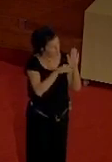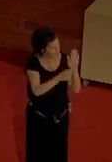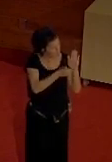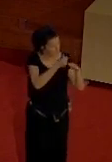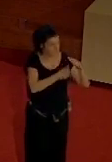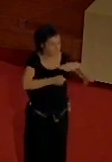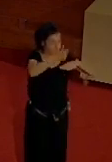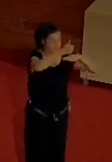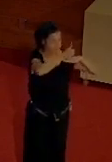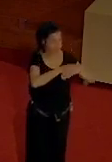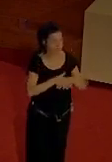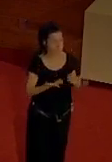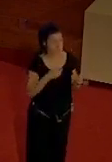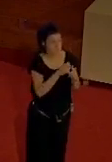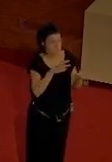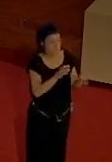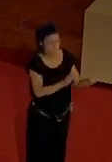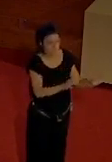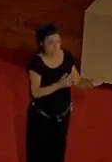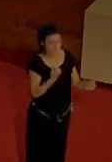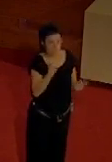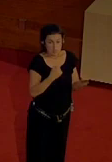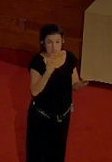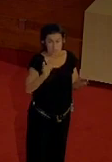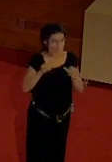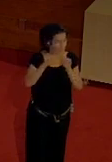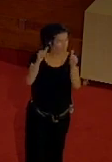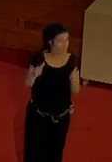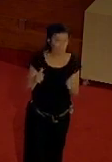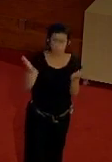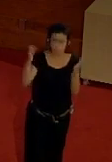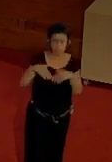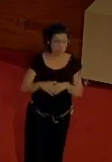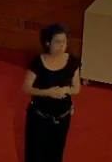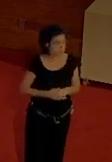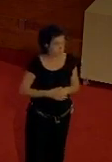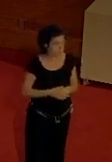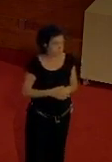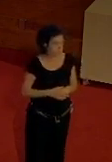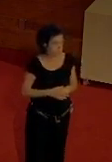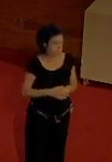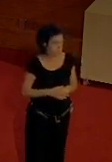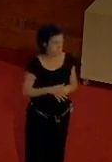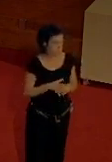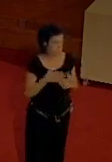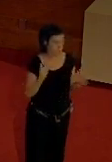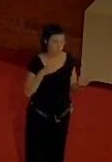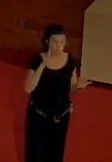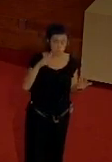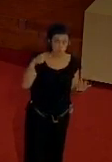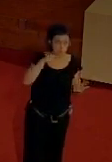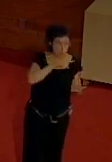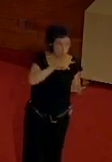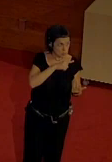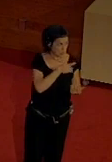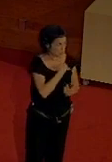vista yo digo a veces nos hemos quedado sin modelo viendo ahora lo que nos está pasando con con Rusia y viendo lo que está pasando